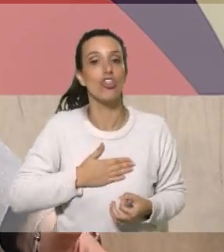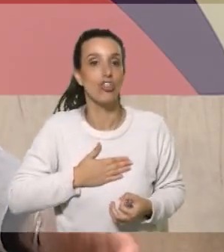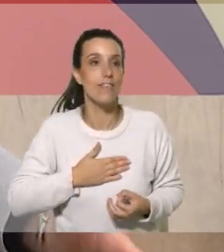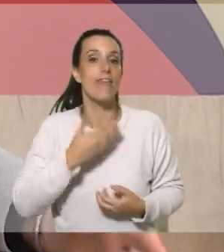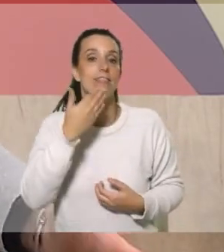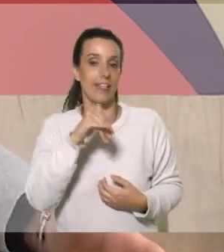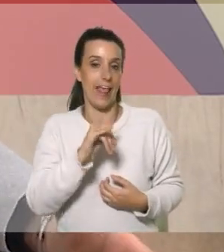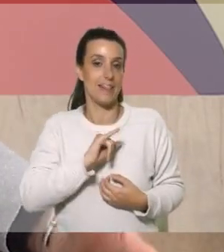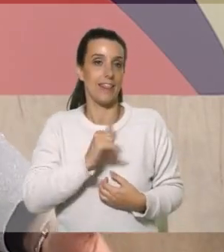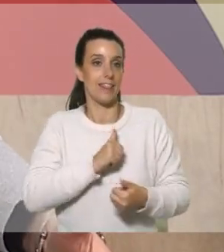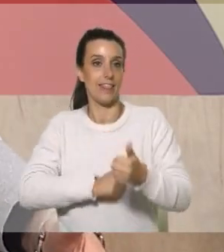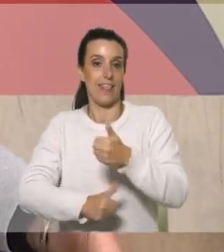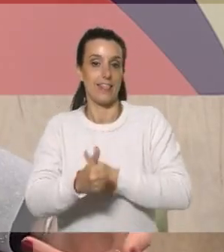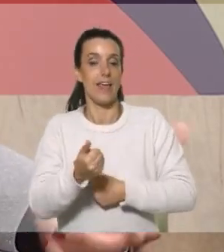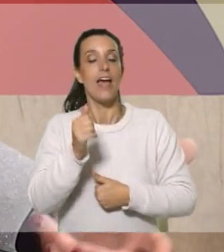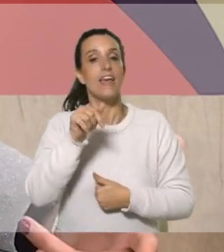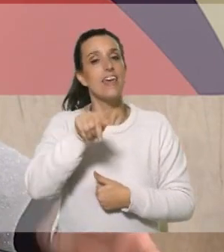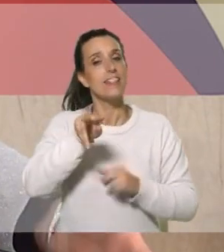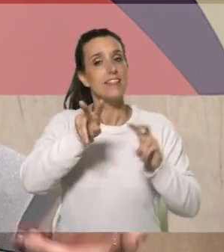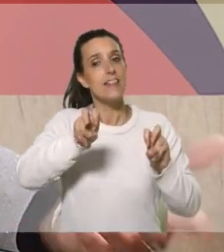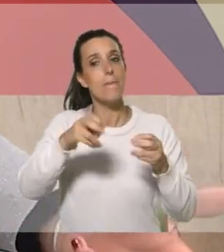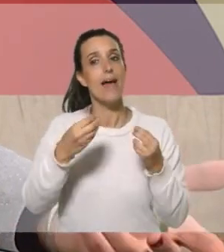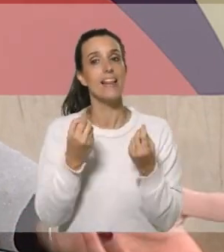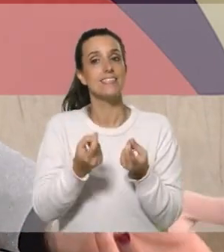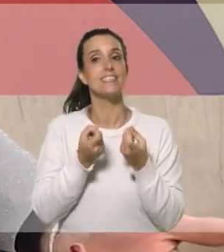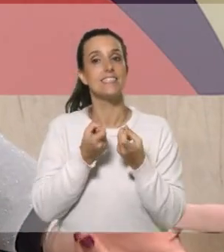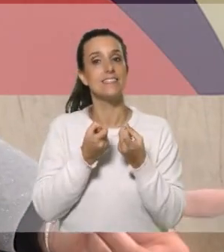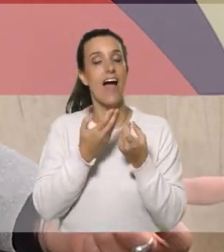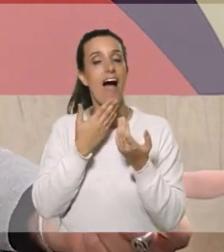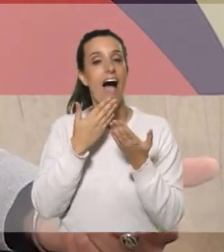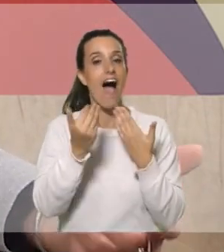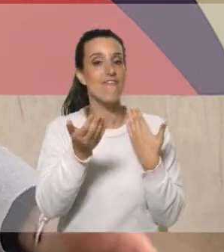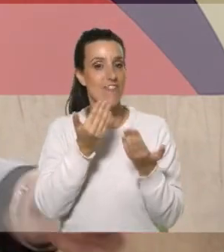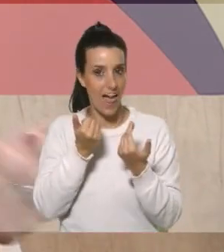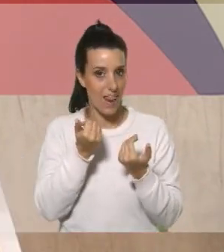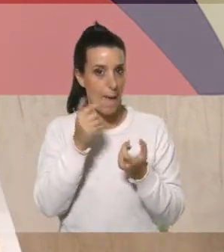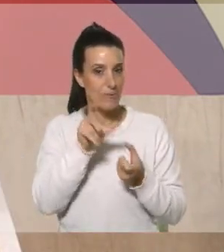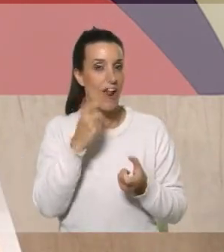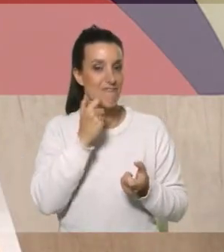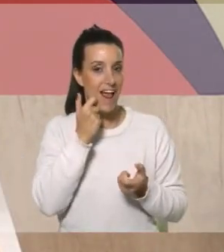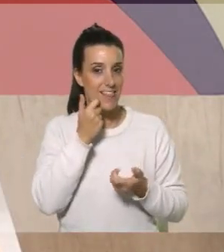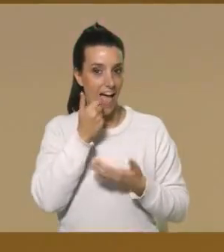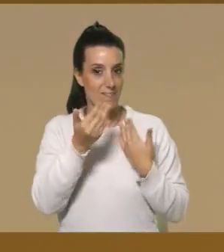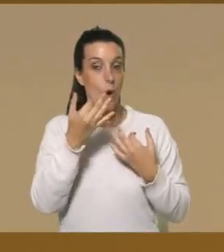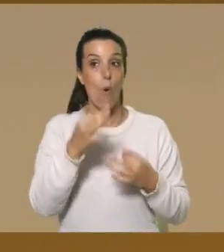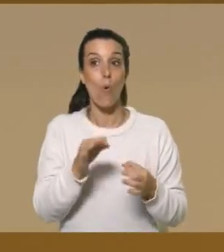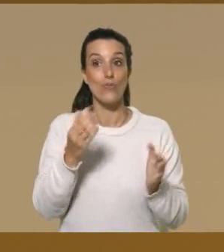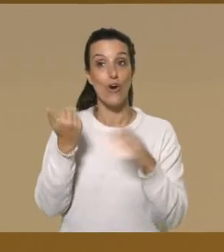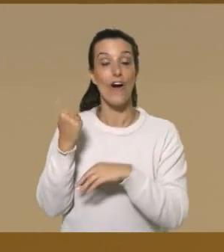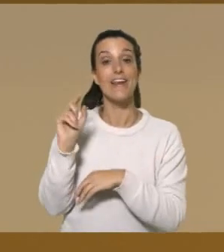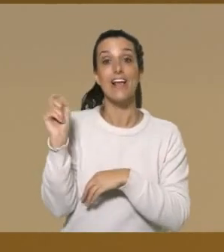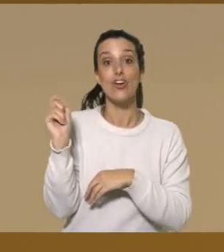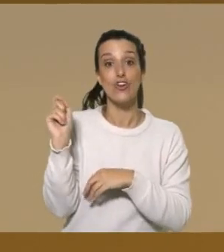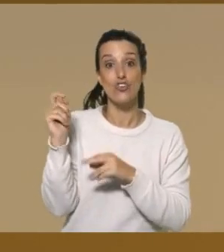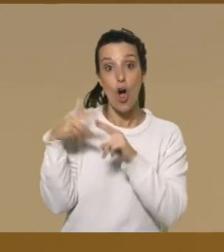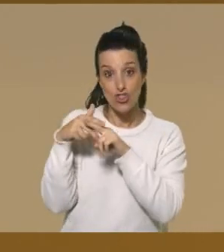trata de un tema sobre el que hay una gran necesidad de hablar hemos notado No porque no estábamos hablando eso sí en